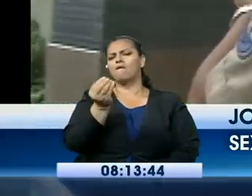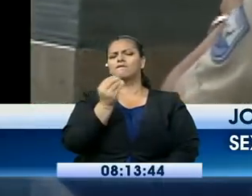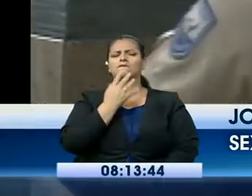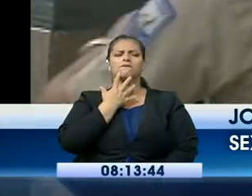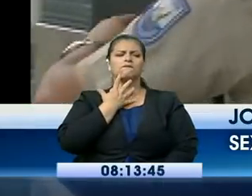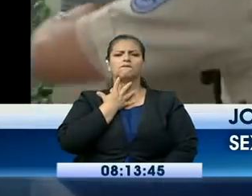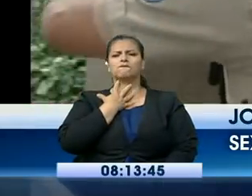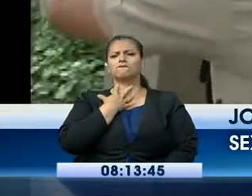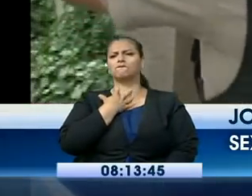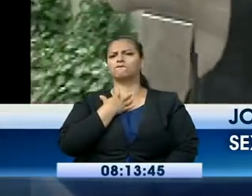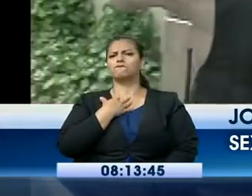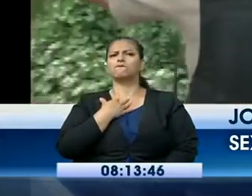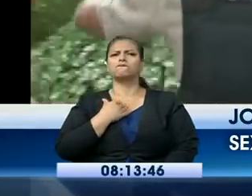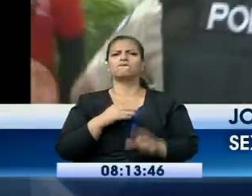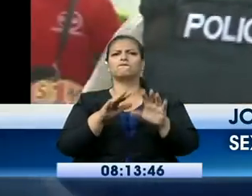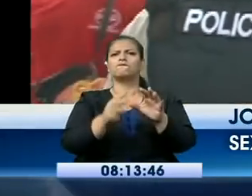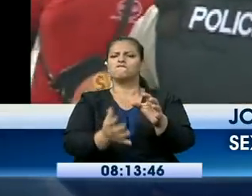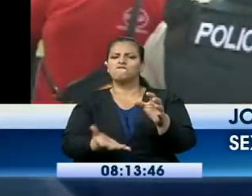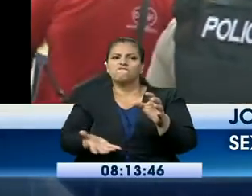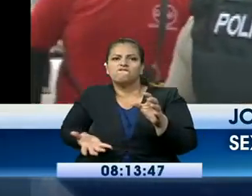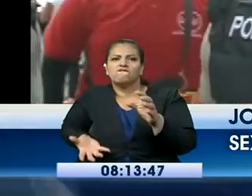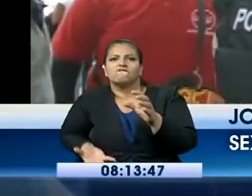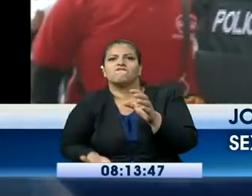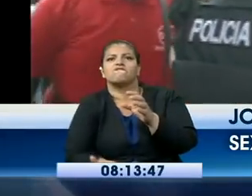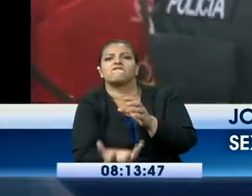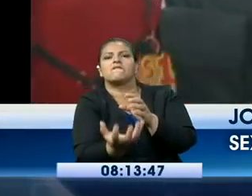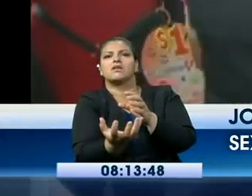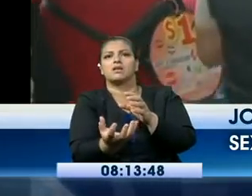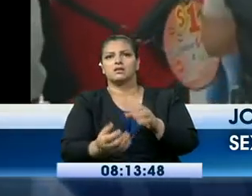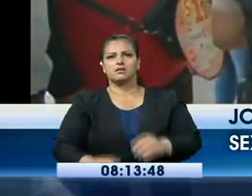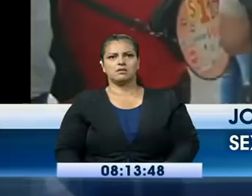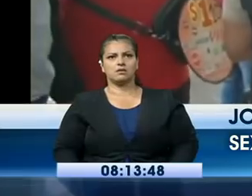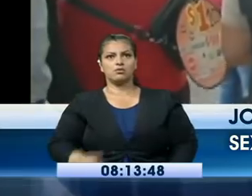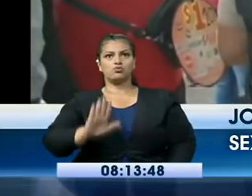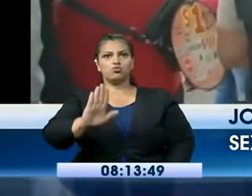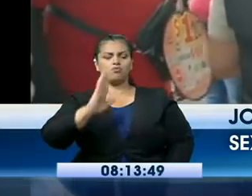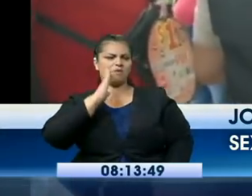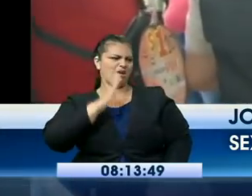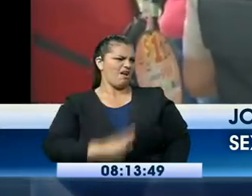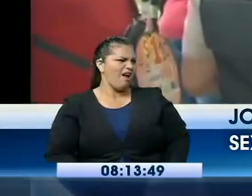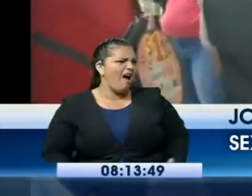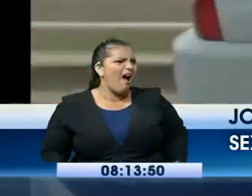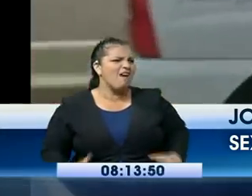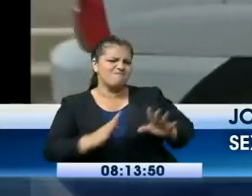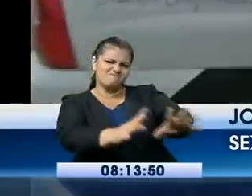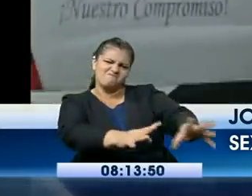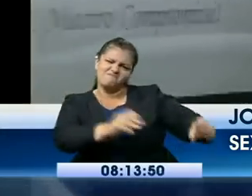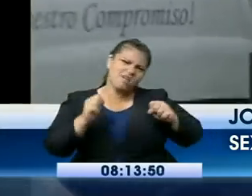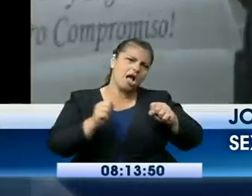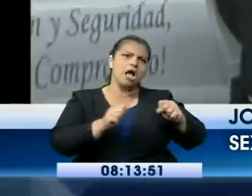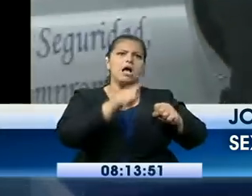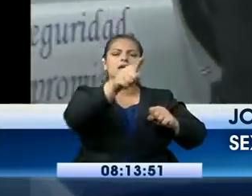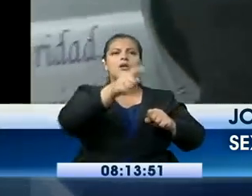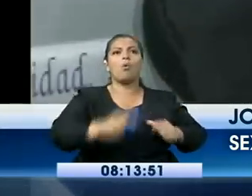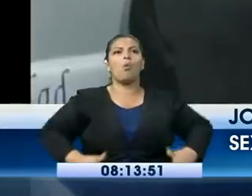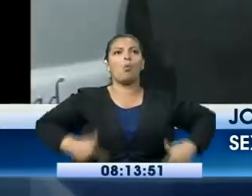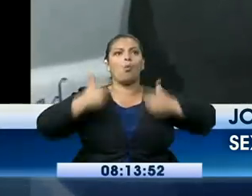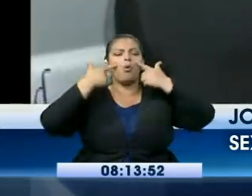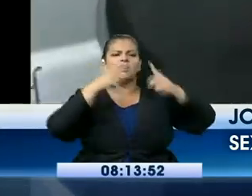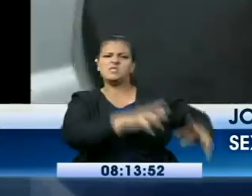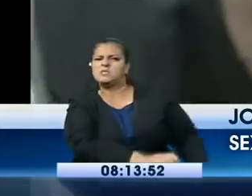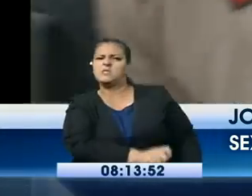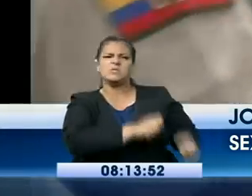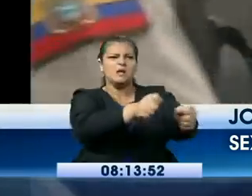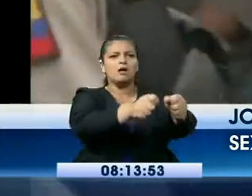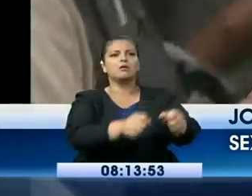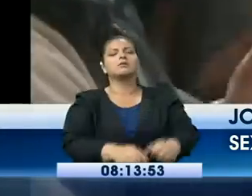ayudada de un guardia de seguridad logró detenerlo para luego entregarlo a la policía el detenido tiene aproximadamente